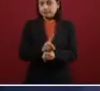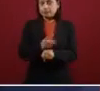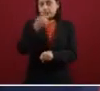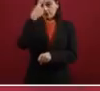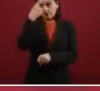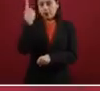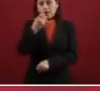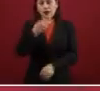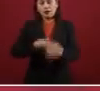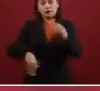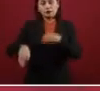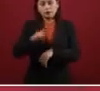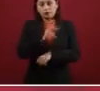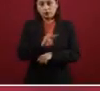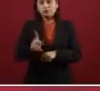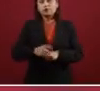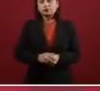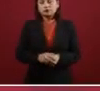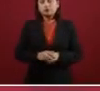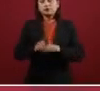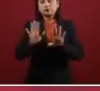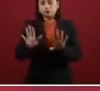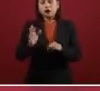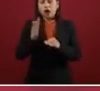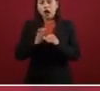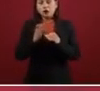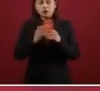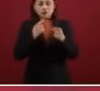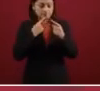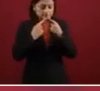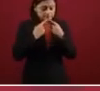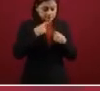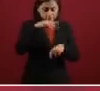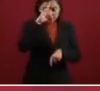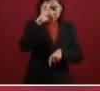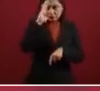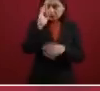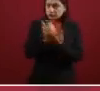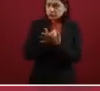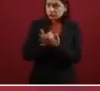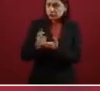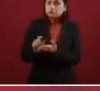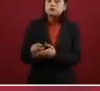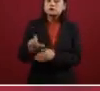se está analizando esa posibilidad de que haya aumentos.